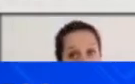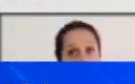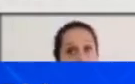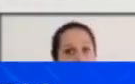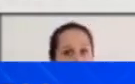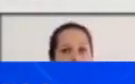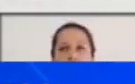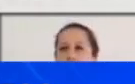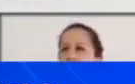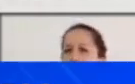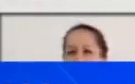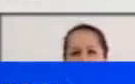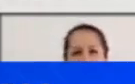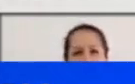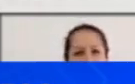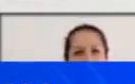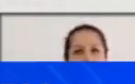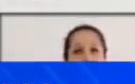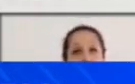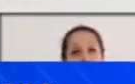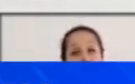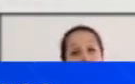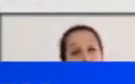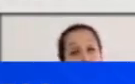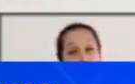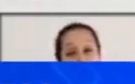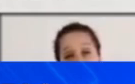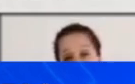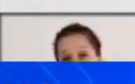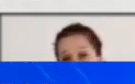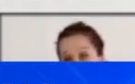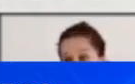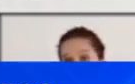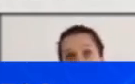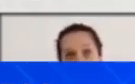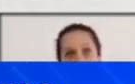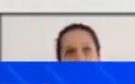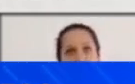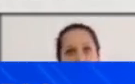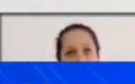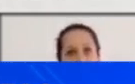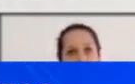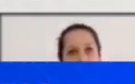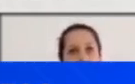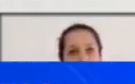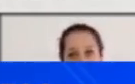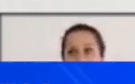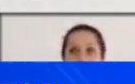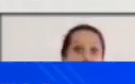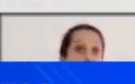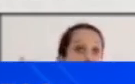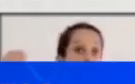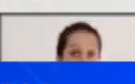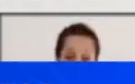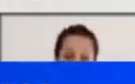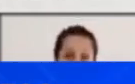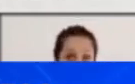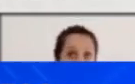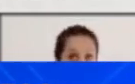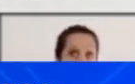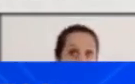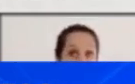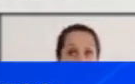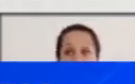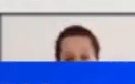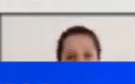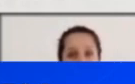con mayor dinamismo es el de las personas de 80 años y más en los próximos 30 años este grupo etario triplicará